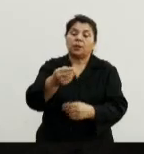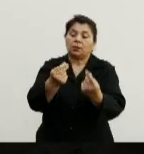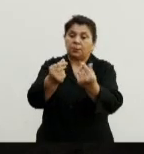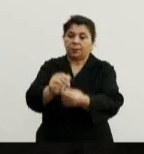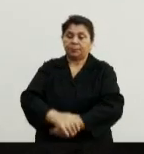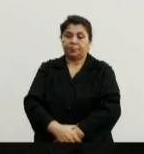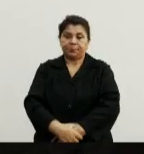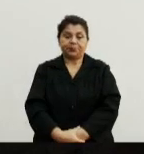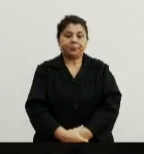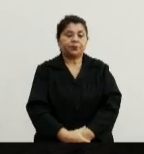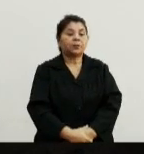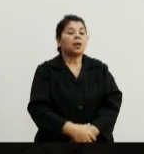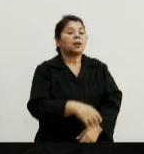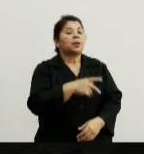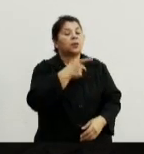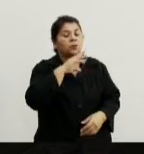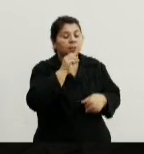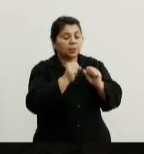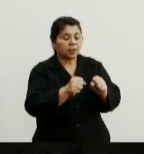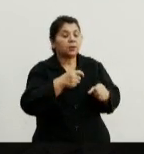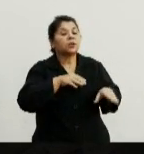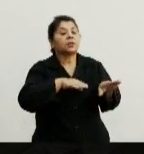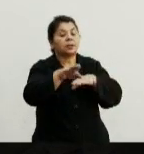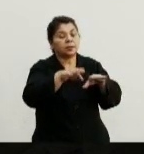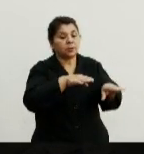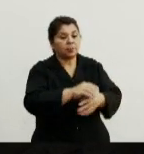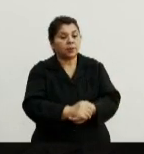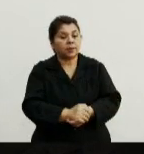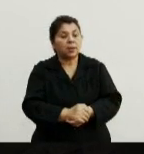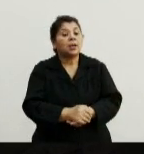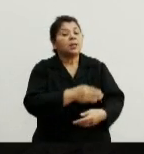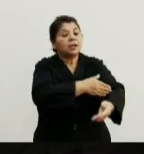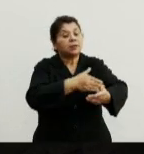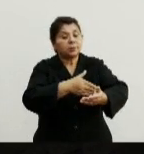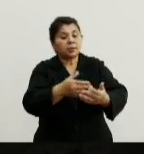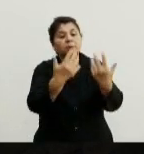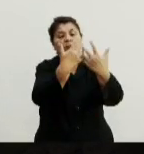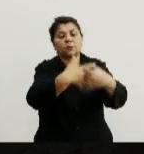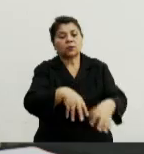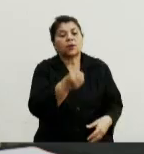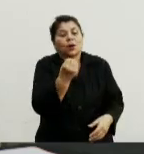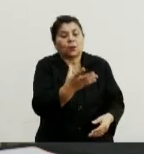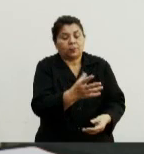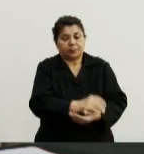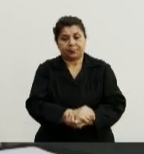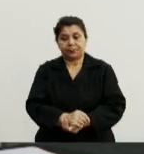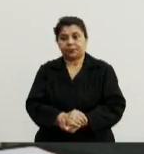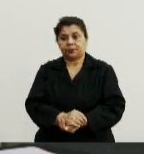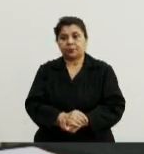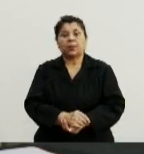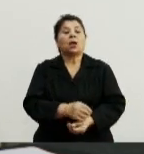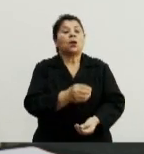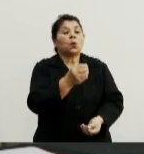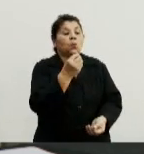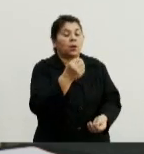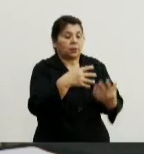subsecretario de tránsito y transporte nos preguntan cuál es el funcionamiento de la terminal por estos días como usted